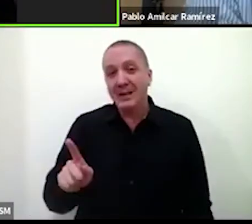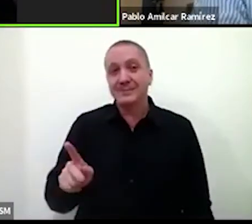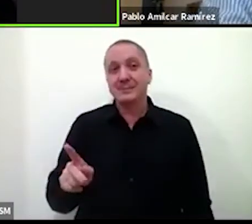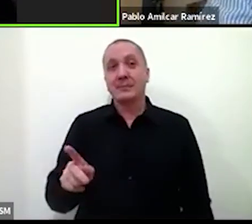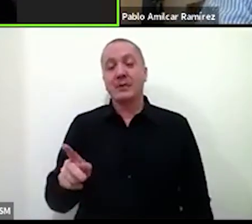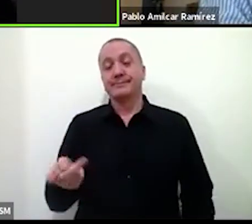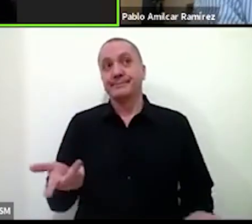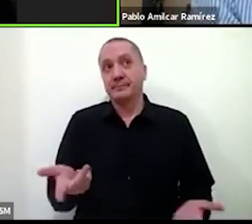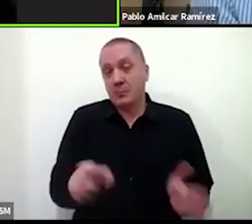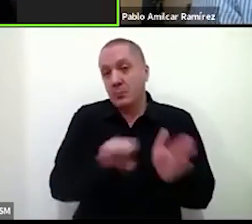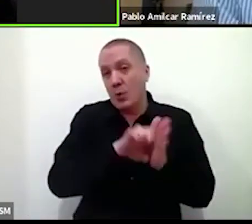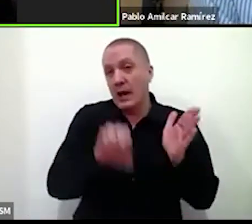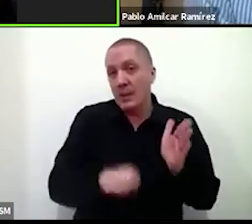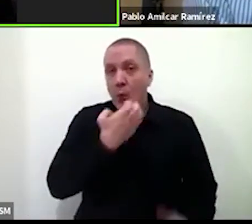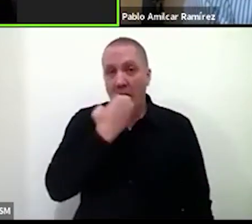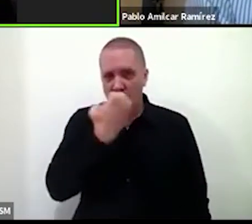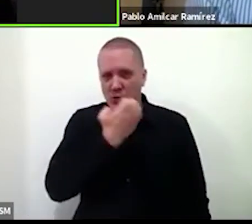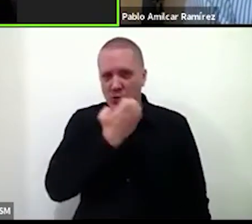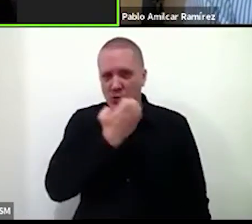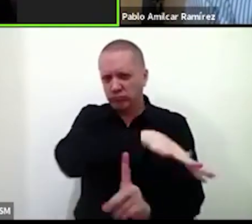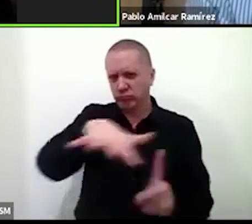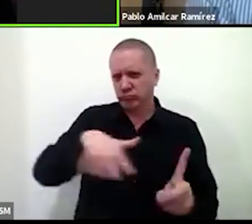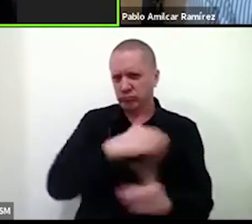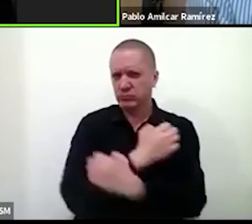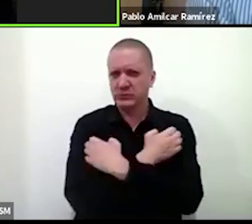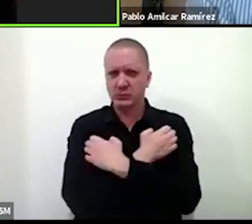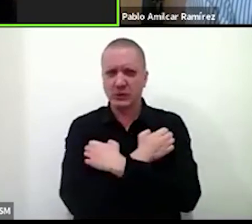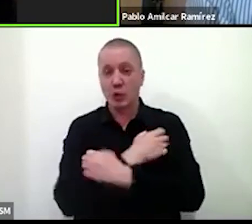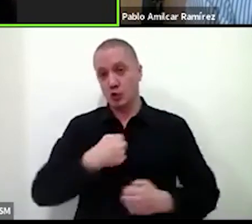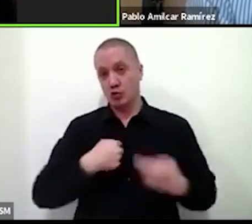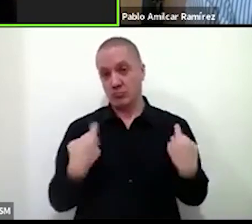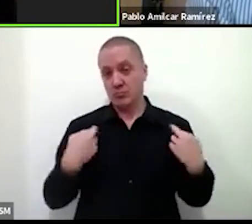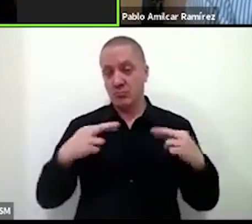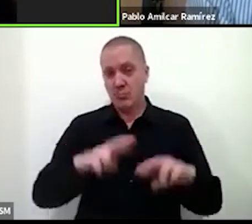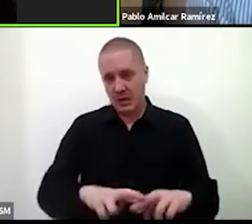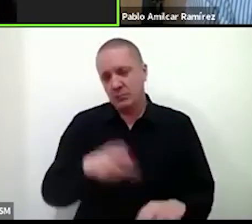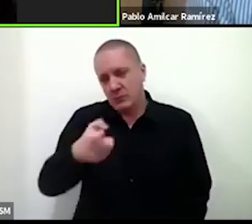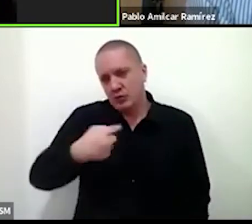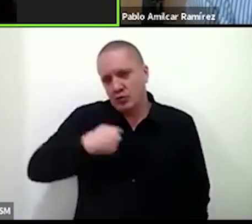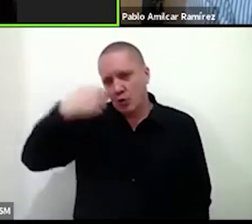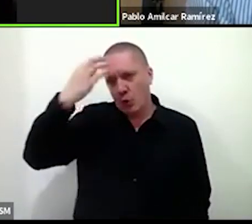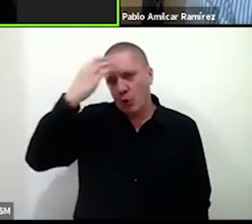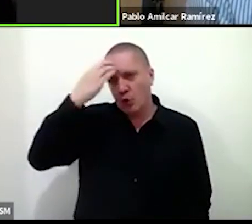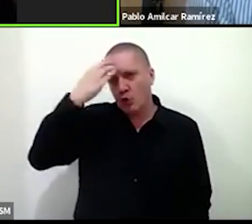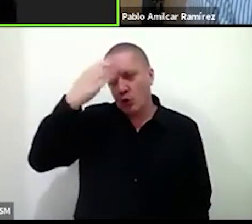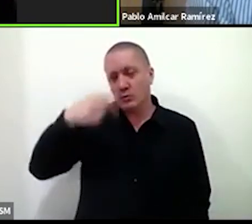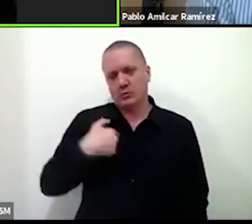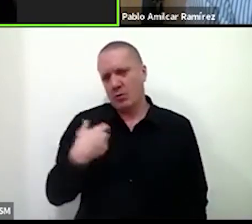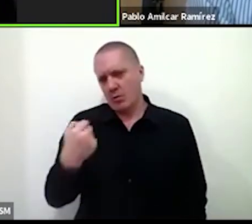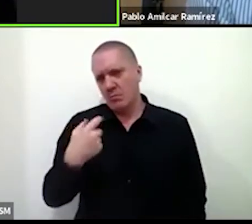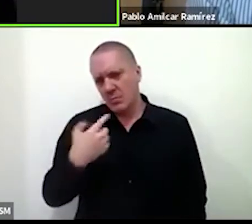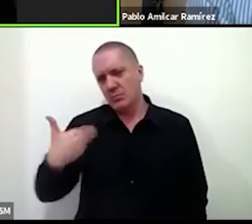escuelas, por ejemplo, en el contexto educativo, soy docente y puedo hablar también desde ese lugar, he sido estudiante también, creo